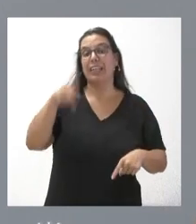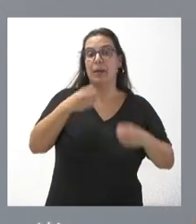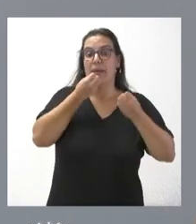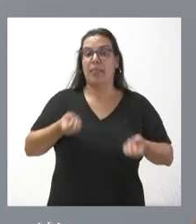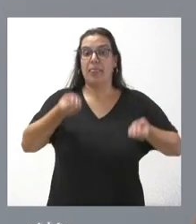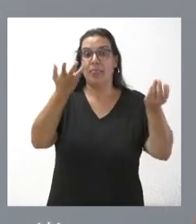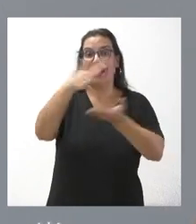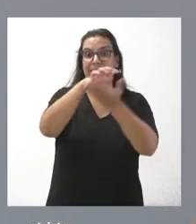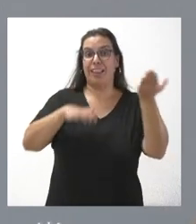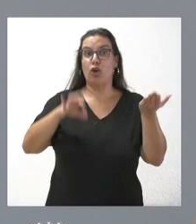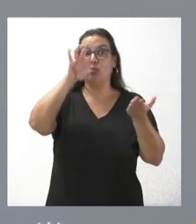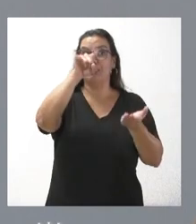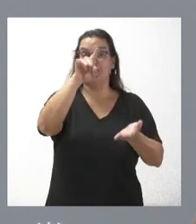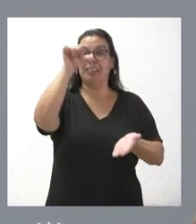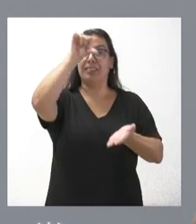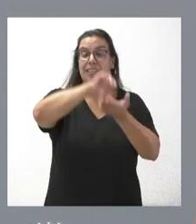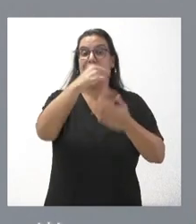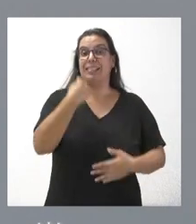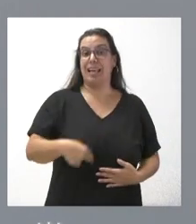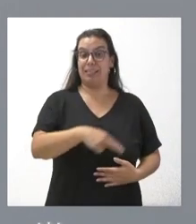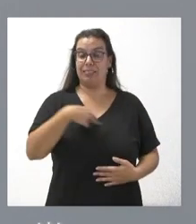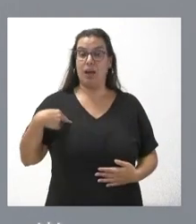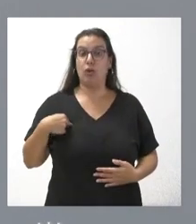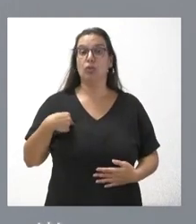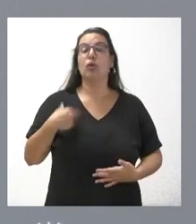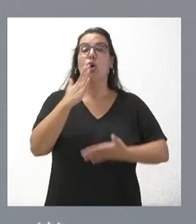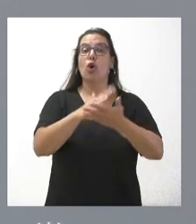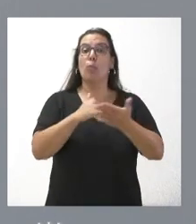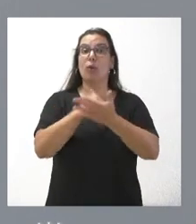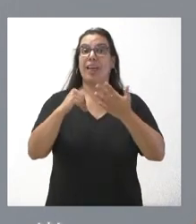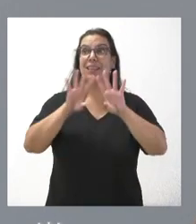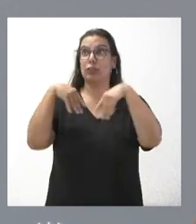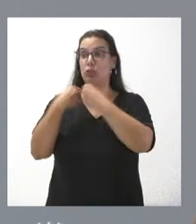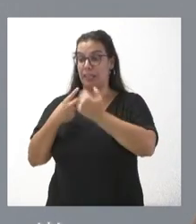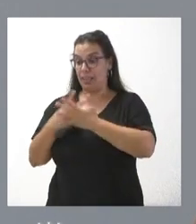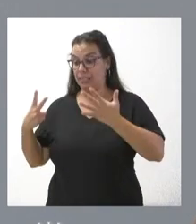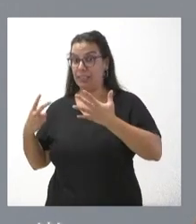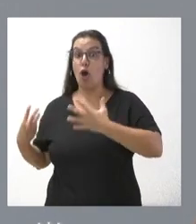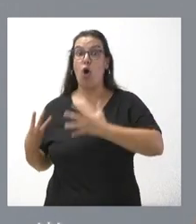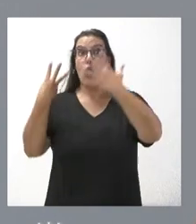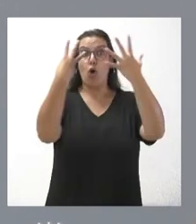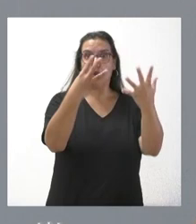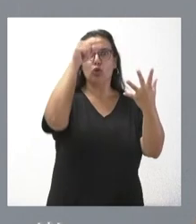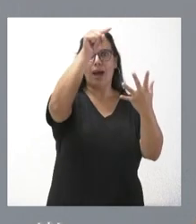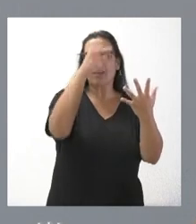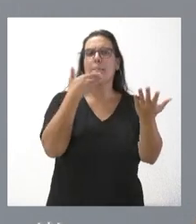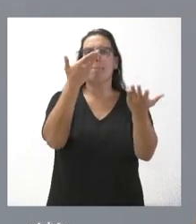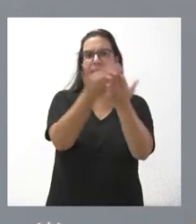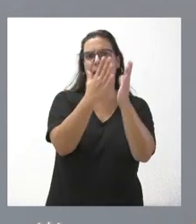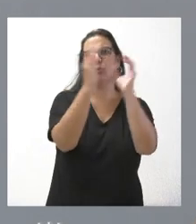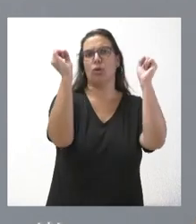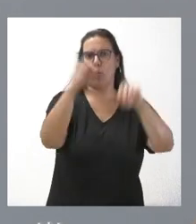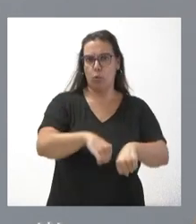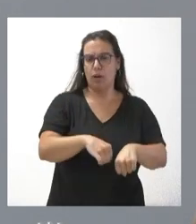de Compostela, que acordamos 8 de las 17 comunidades autónomas de España y que pedíamos no